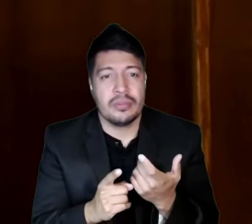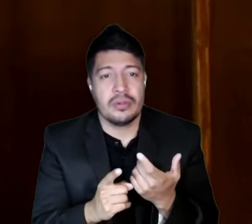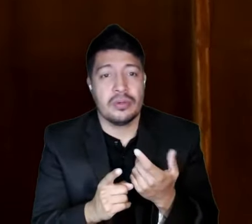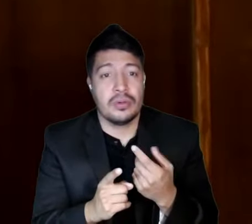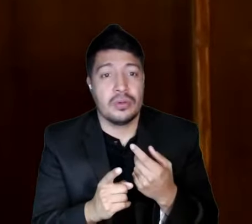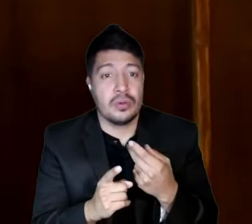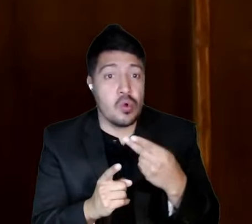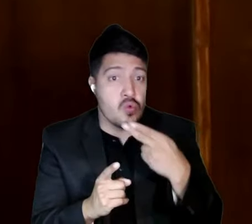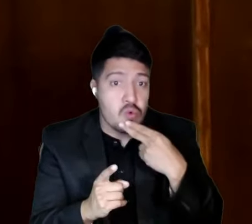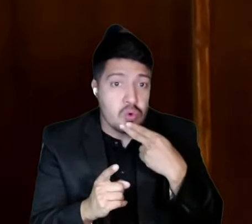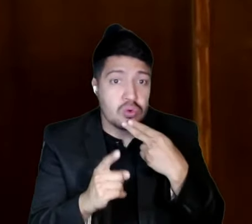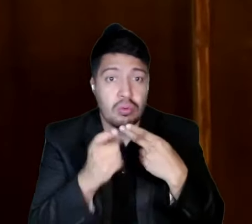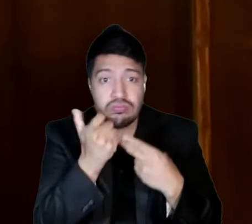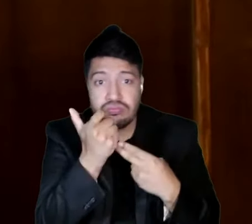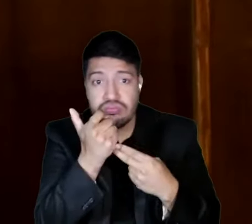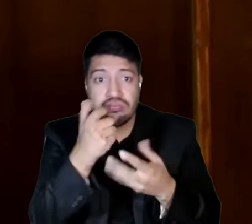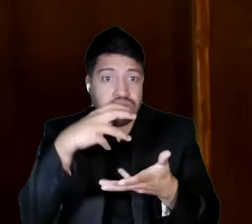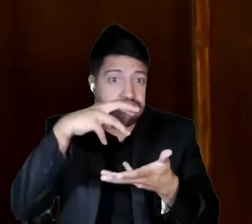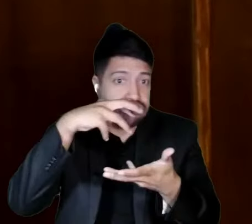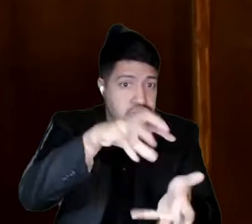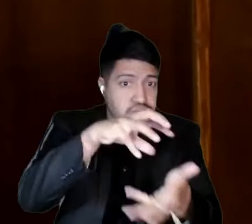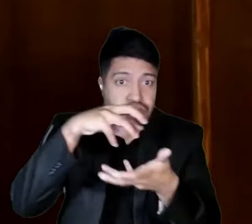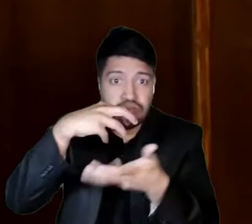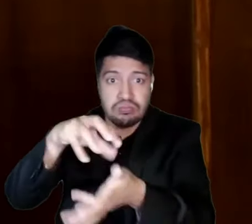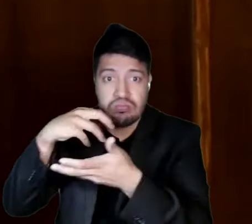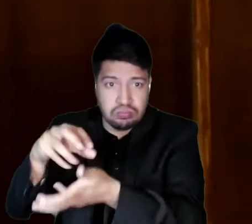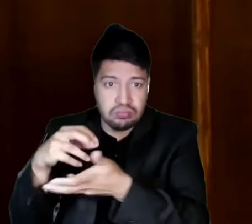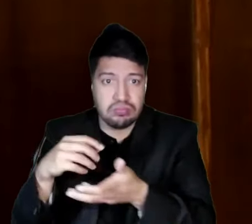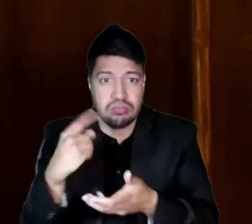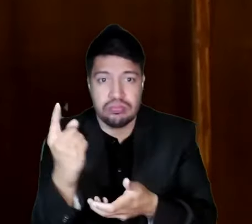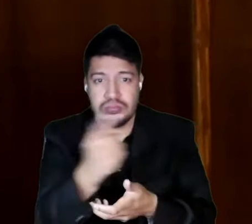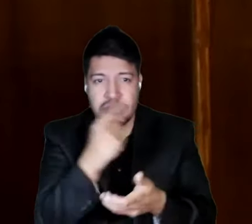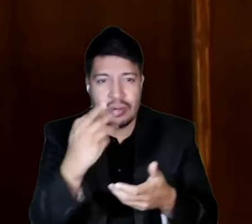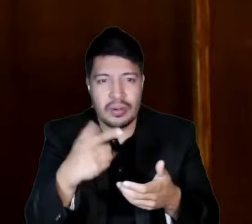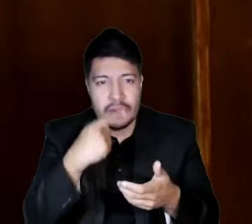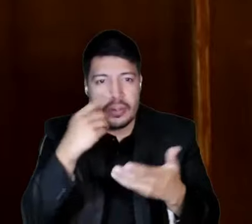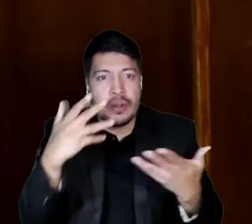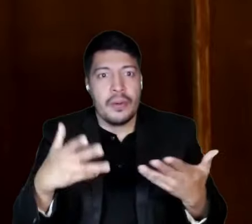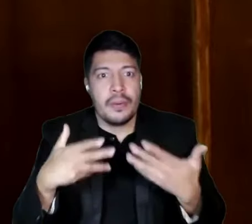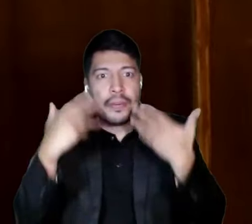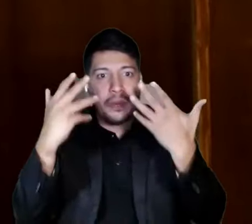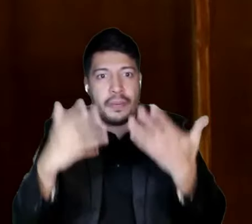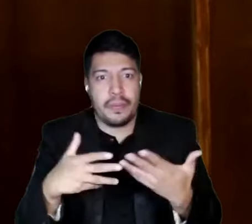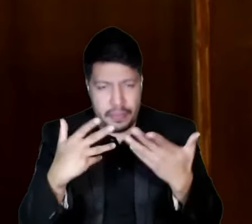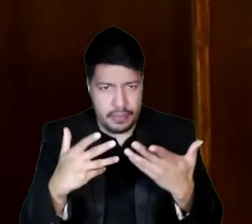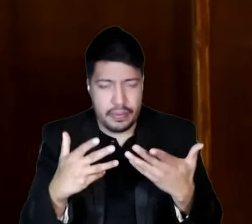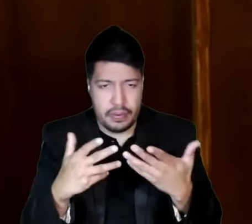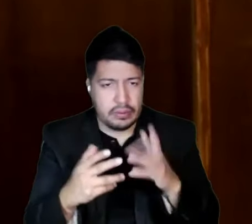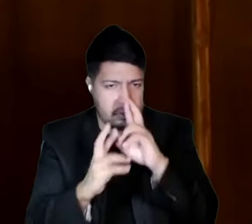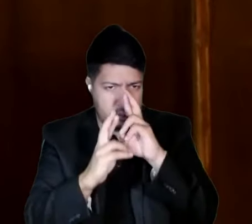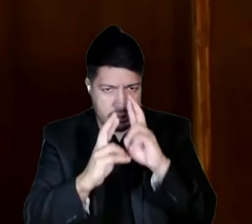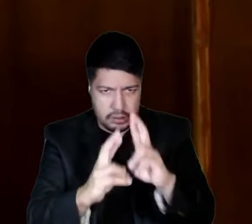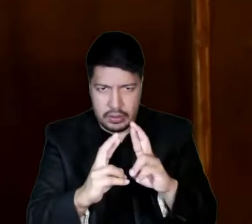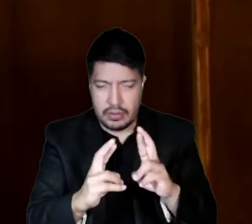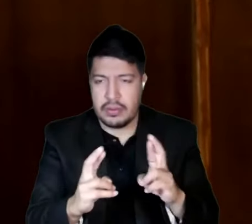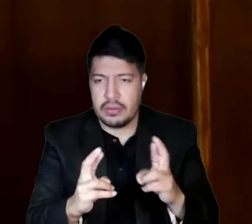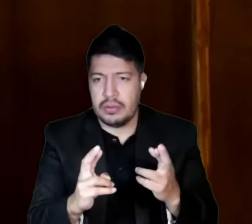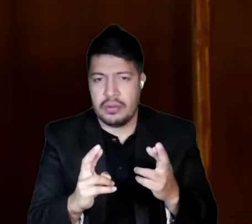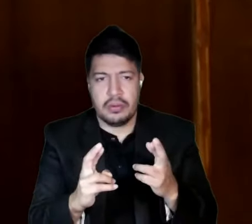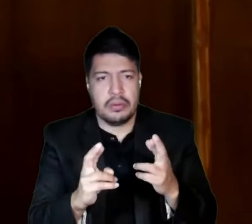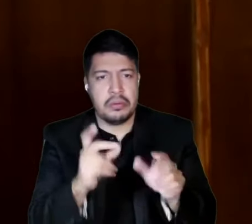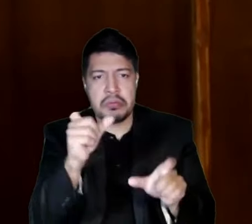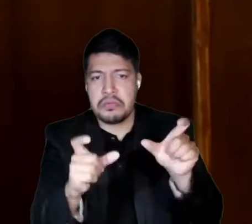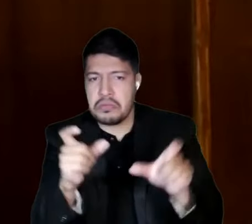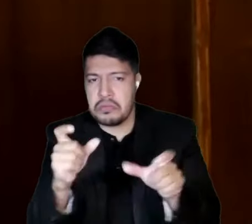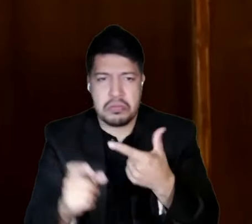destino de los recursos y el cuidado del medio ambiente con perspectiva de interculturalidad y de género debiendo establecer